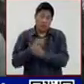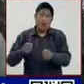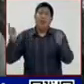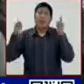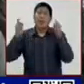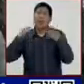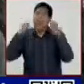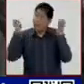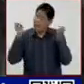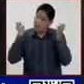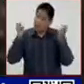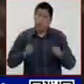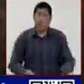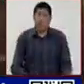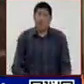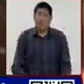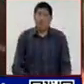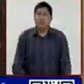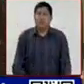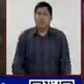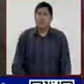nos declaramos en estado de emergencia.